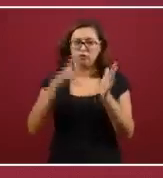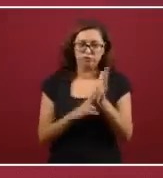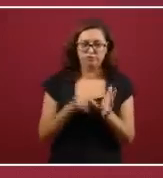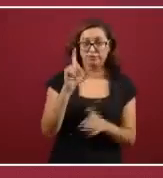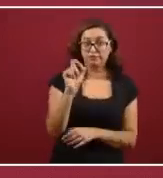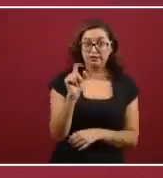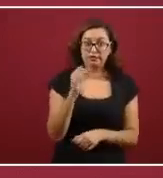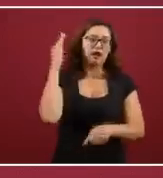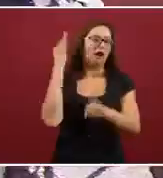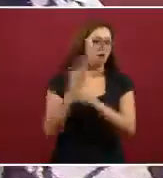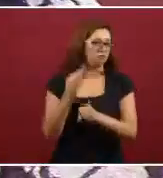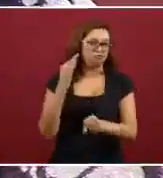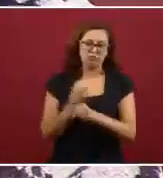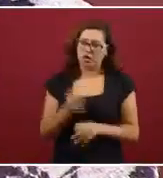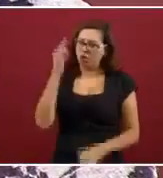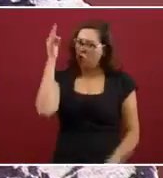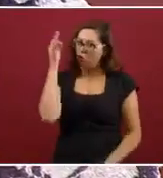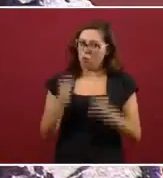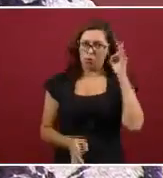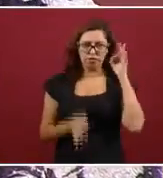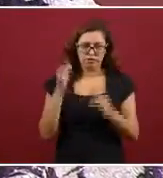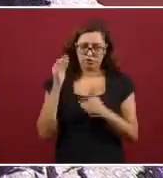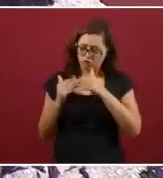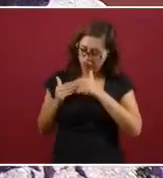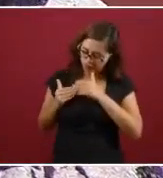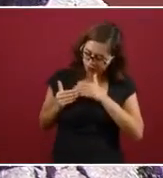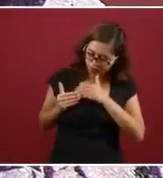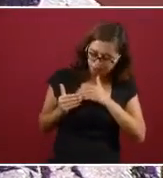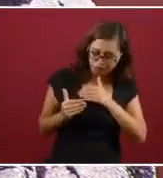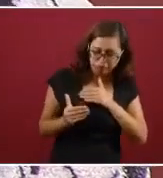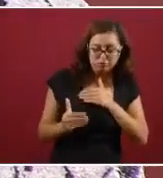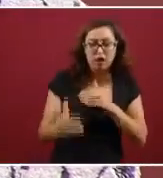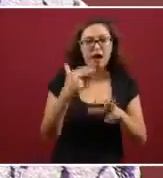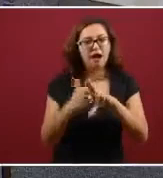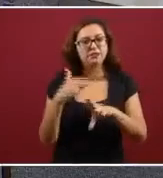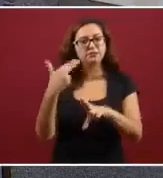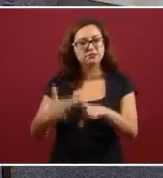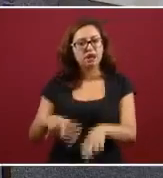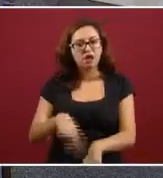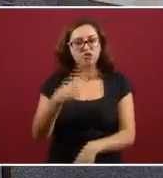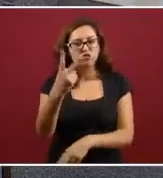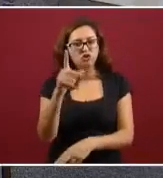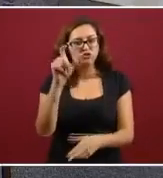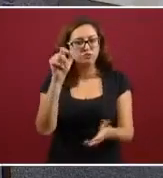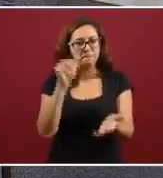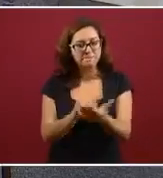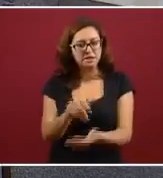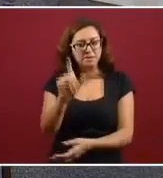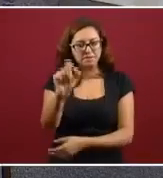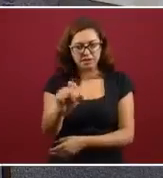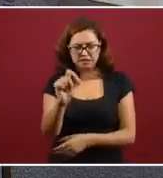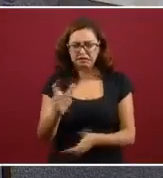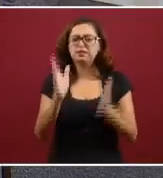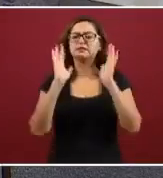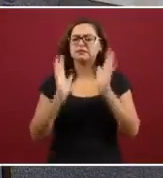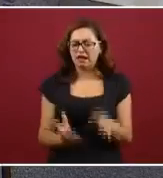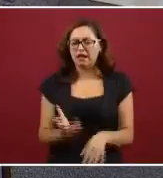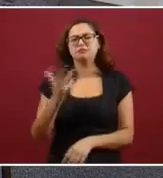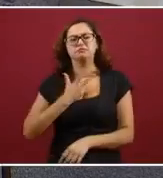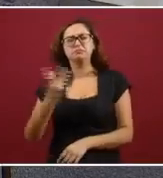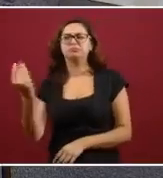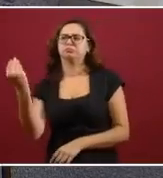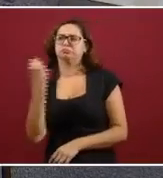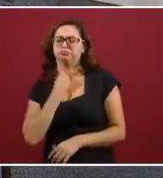curso, hemos tomado cartas en el asunto en términos legales, institucionales, de cabildeo,